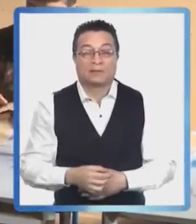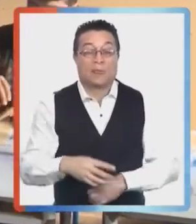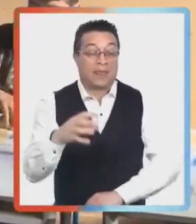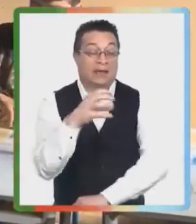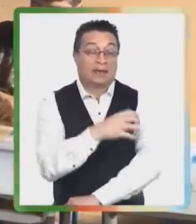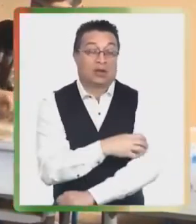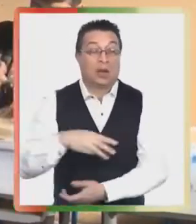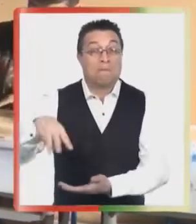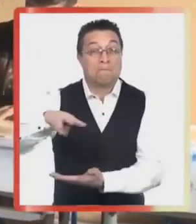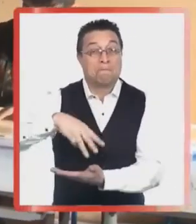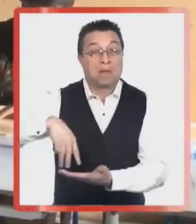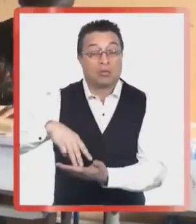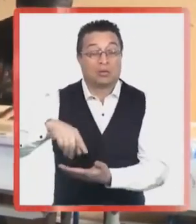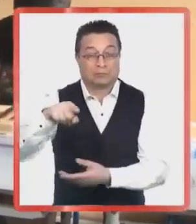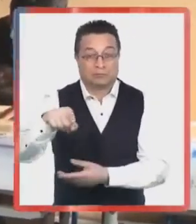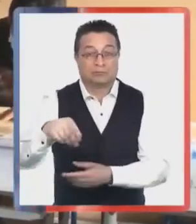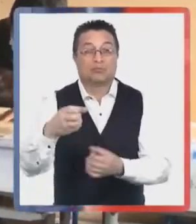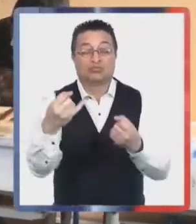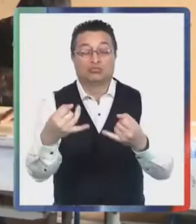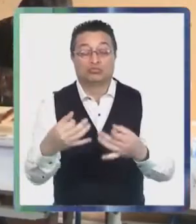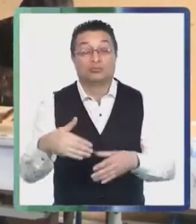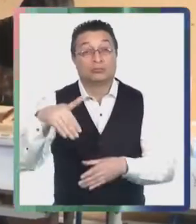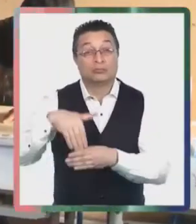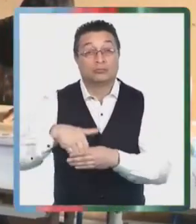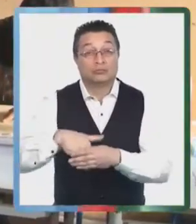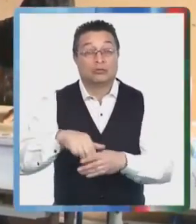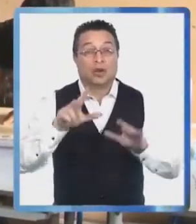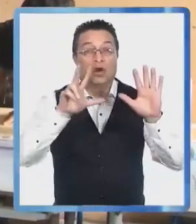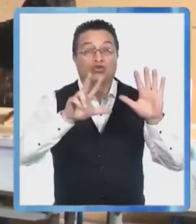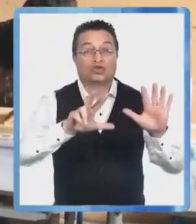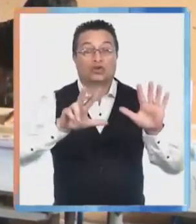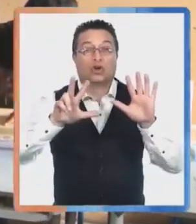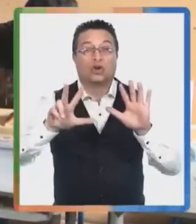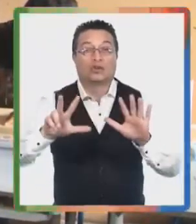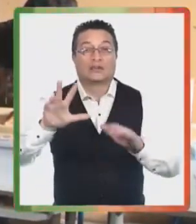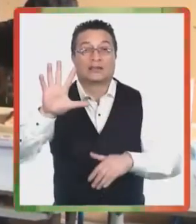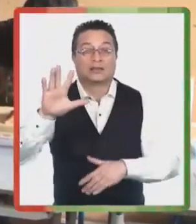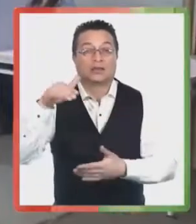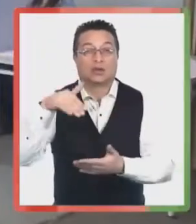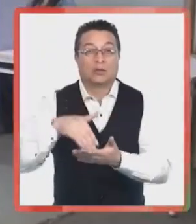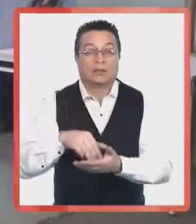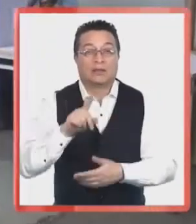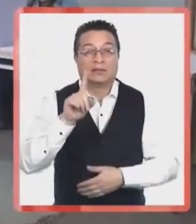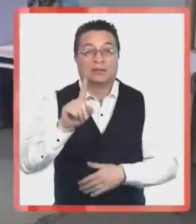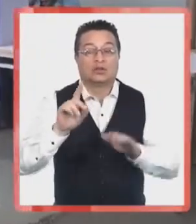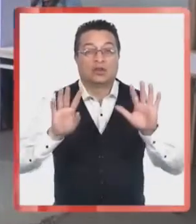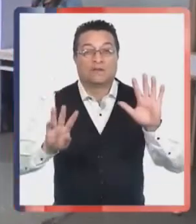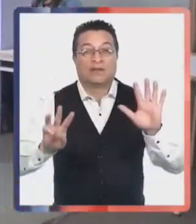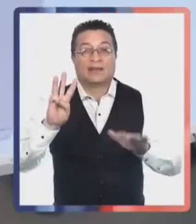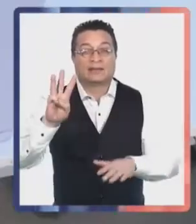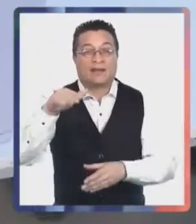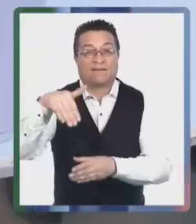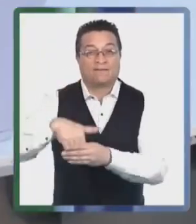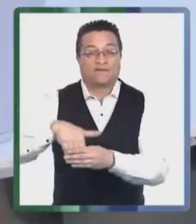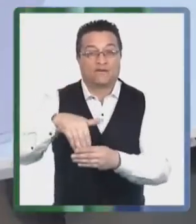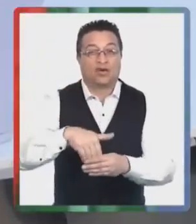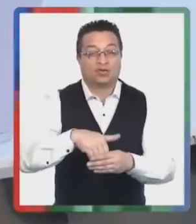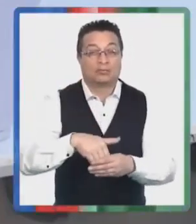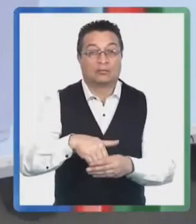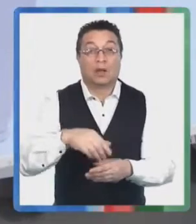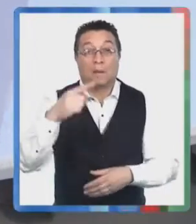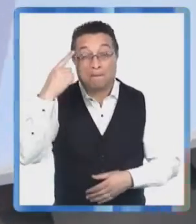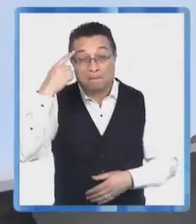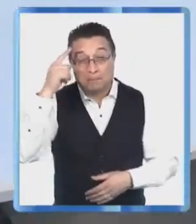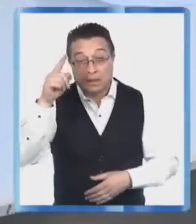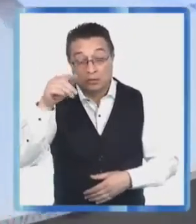del Maule tiene un padrón electoral de 885.193 votantes, Sin embargo, en